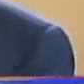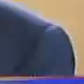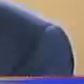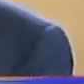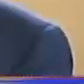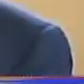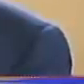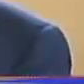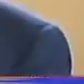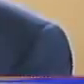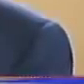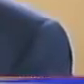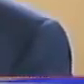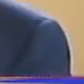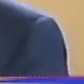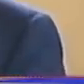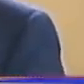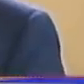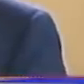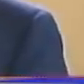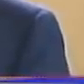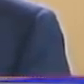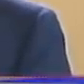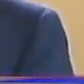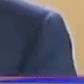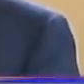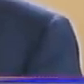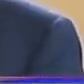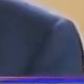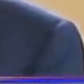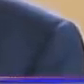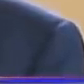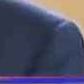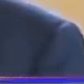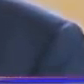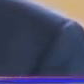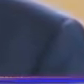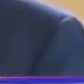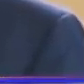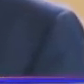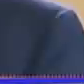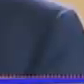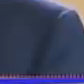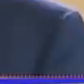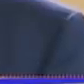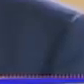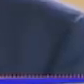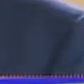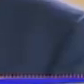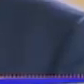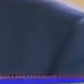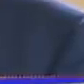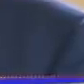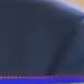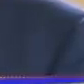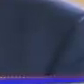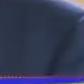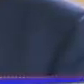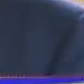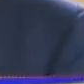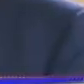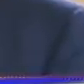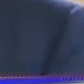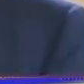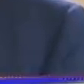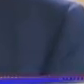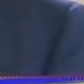Eso tiene realmente un significado histórico porque hemos resuelto casi